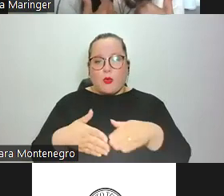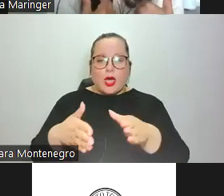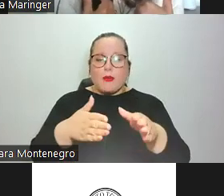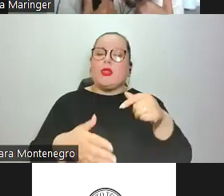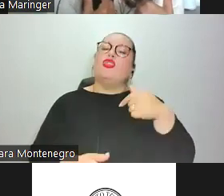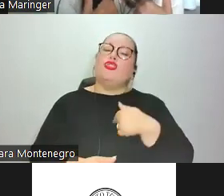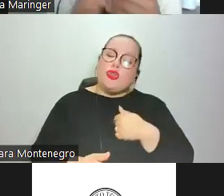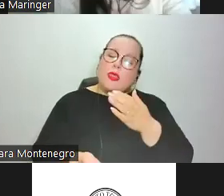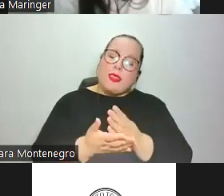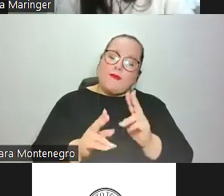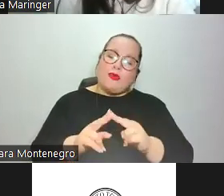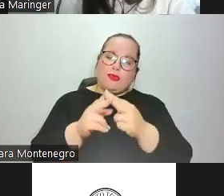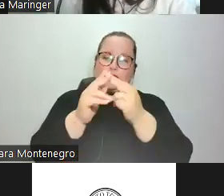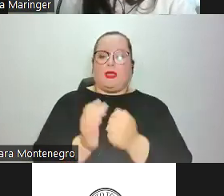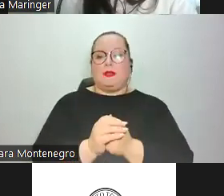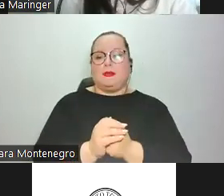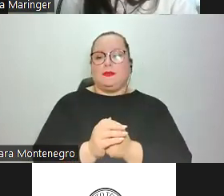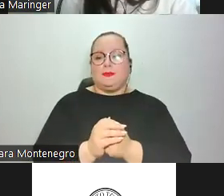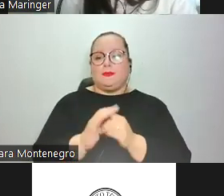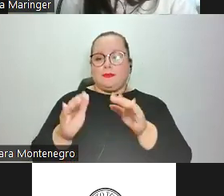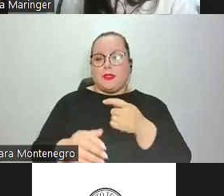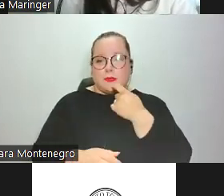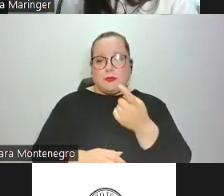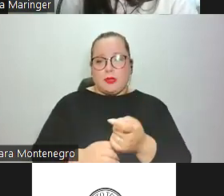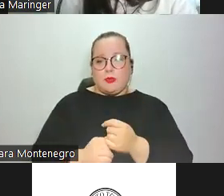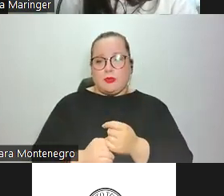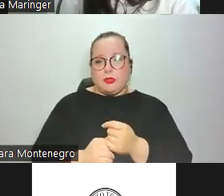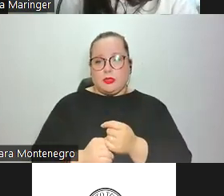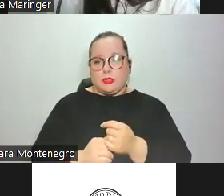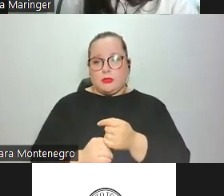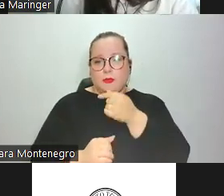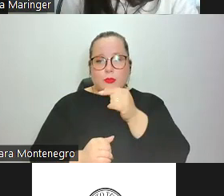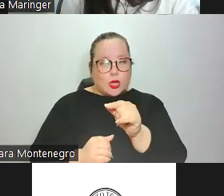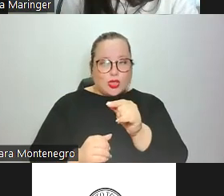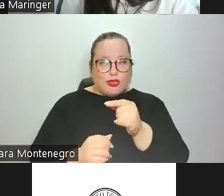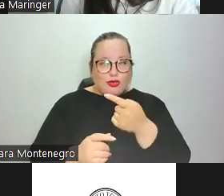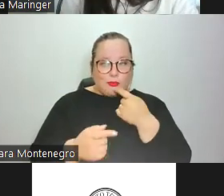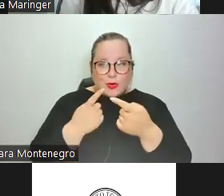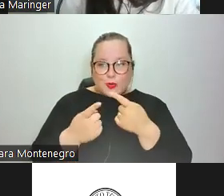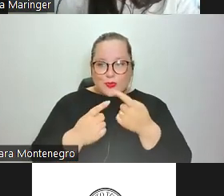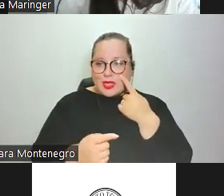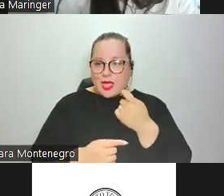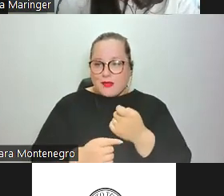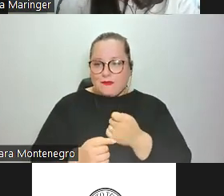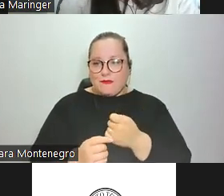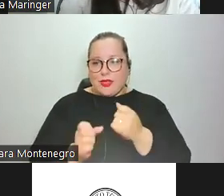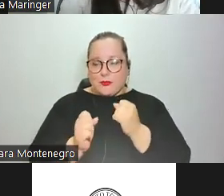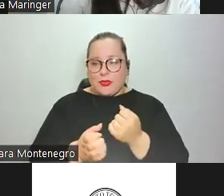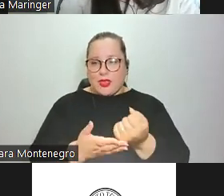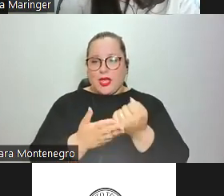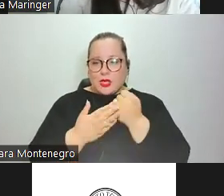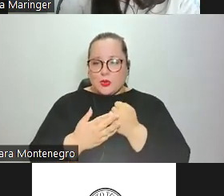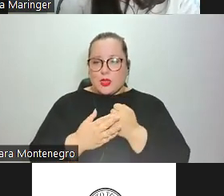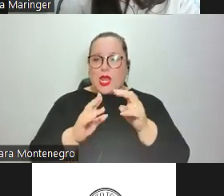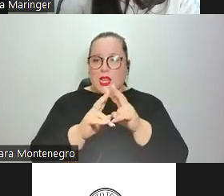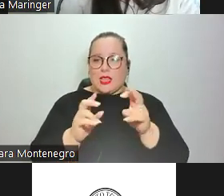construye. Oye, y hablando de preguntas, de hecho vamos a ir pronto a ver si hay preguntas que nos puedan ayudar a lo que